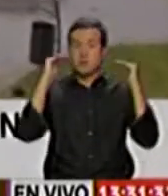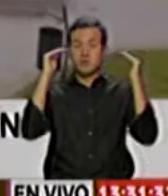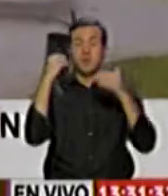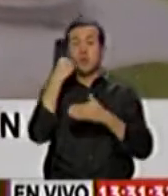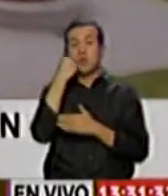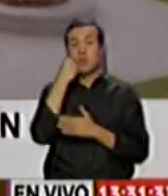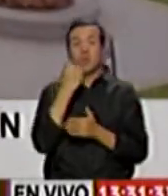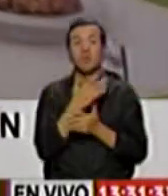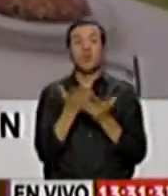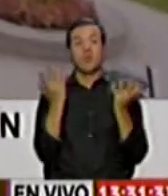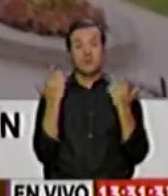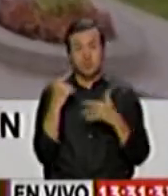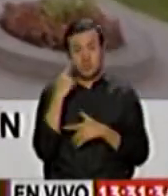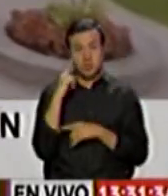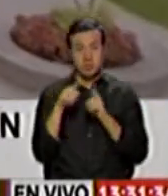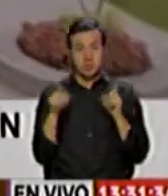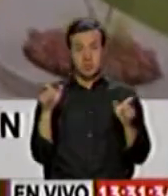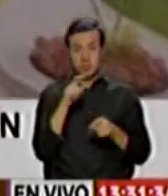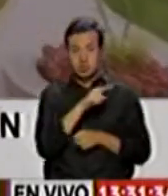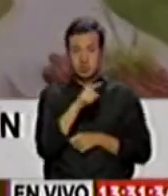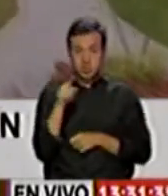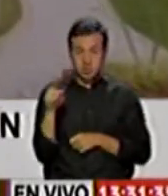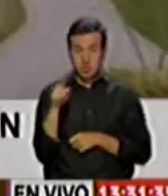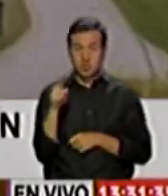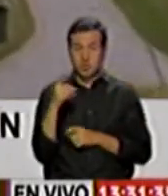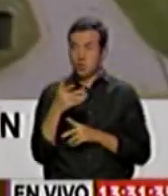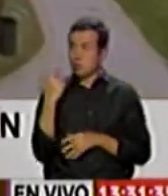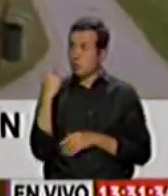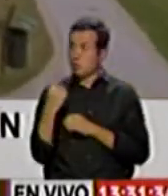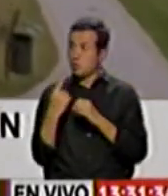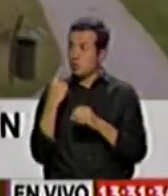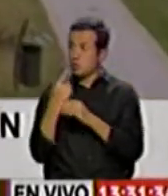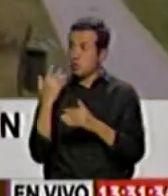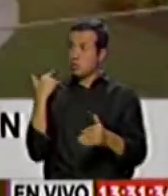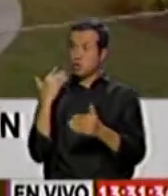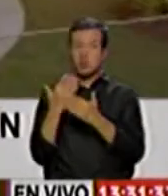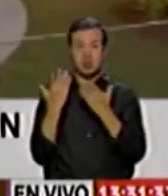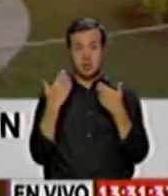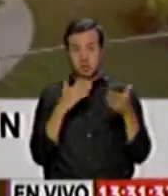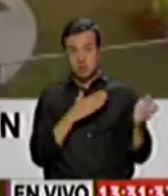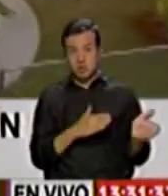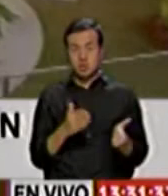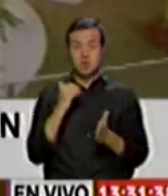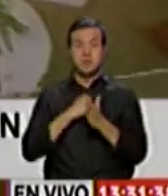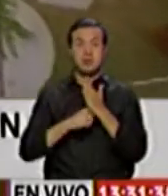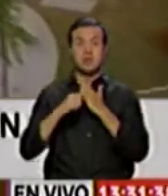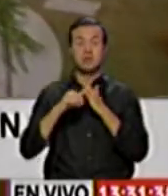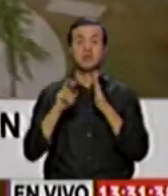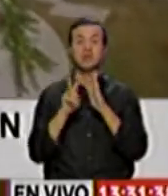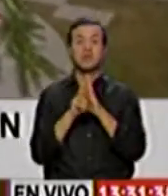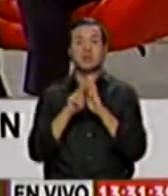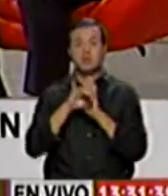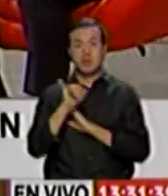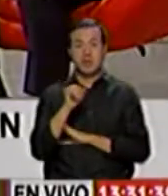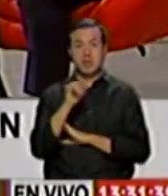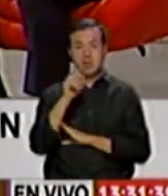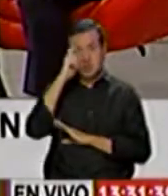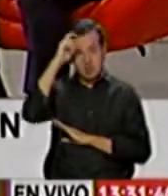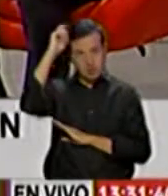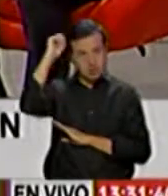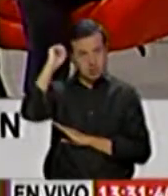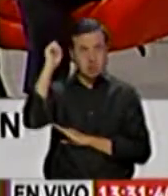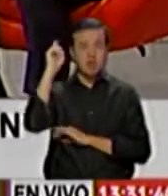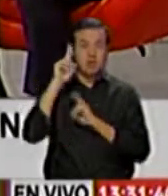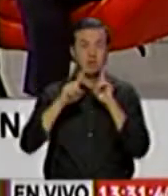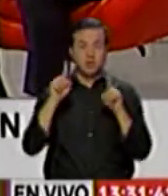que marcan la diferencia con aquellas que fueron entregadas en la anterior administración gubernamental, según el ministro de Vivienda, Javier Torres. Antes se entregaban